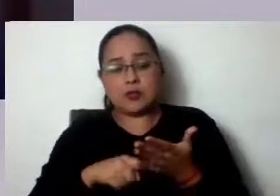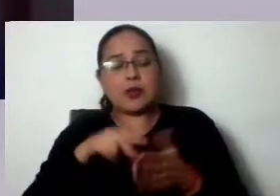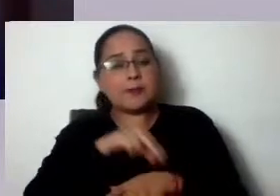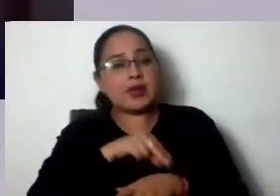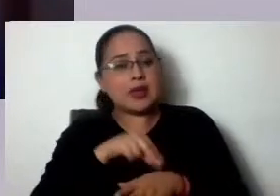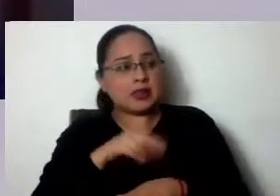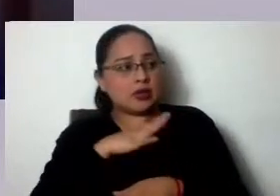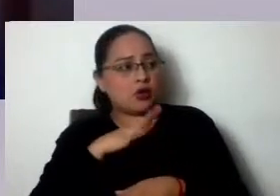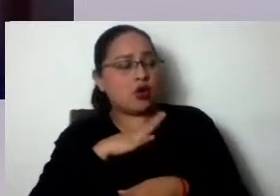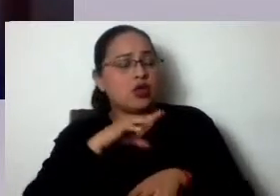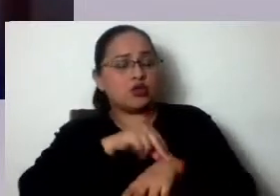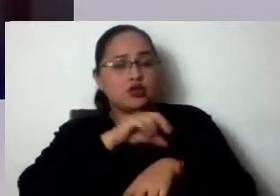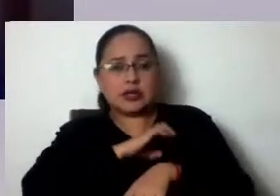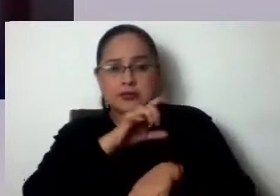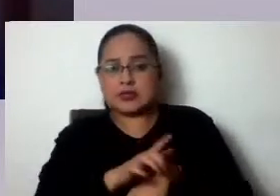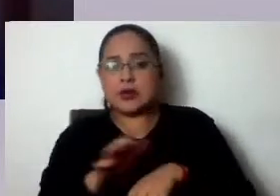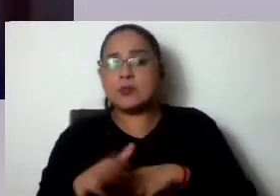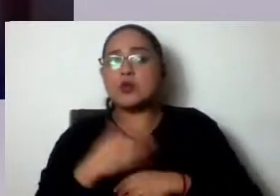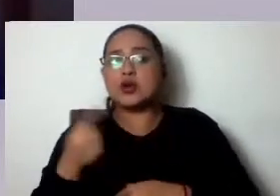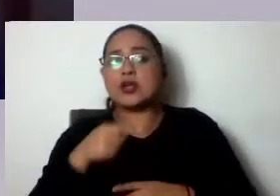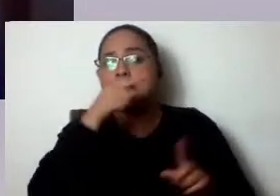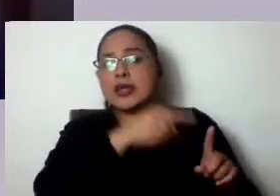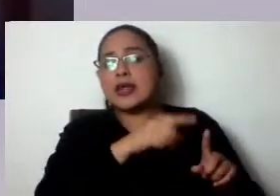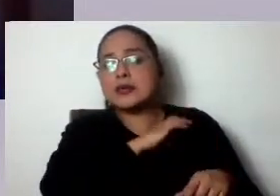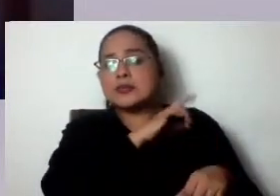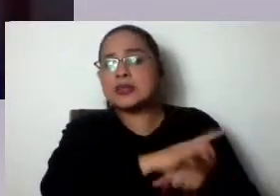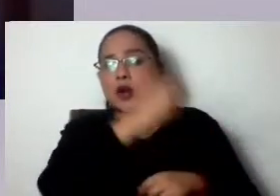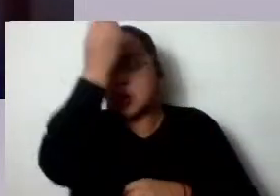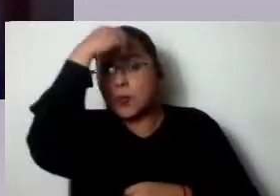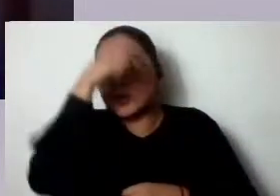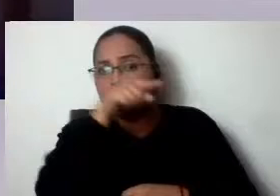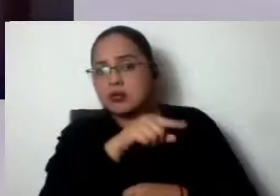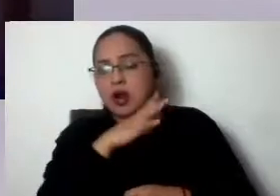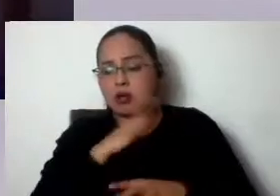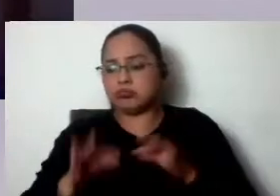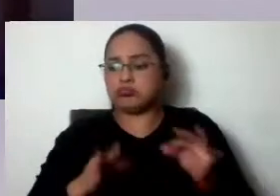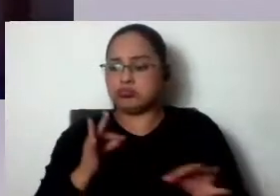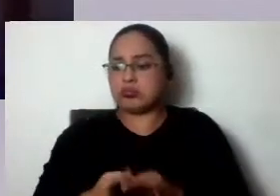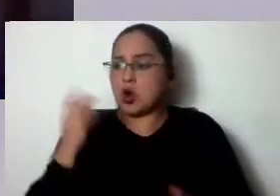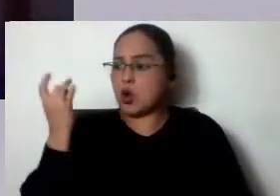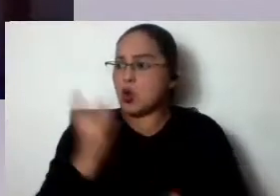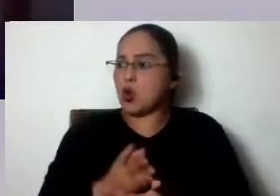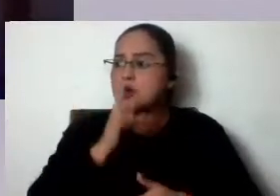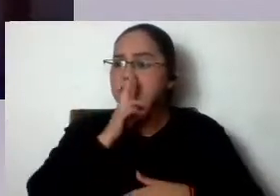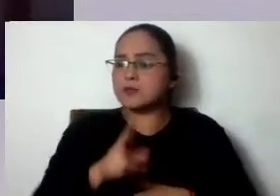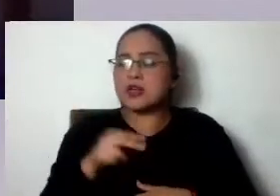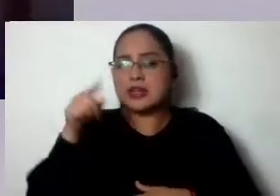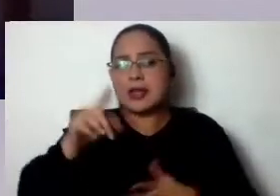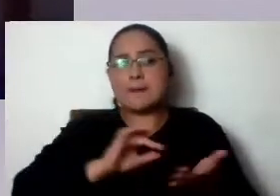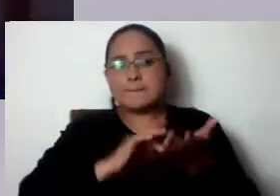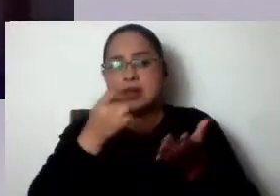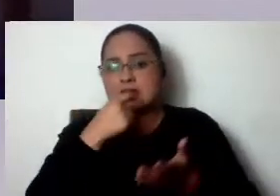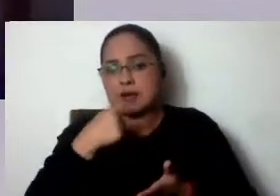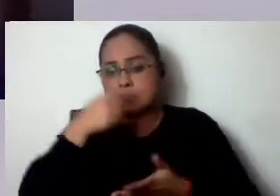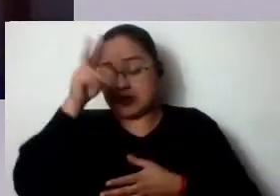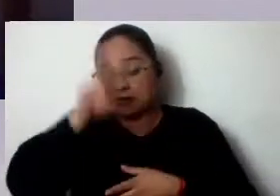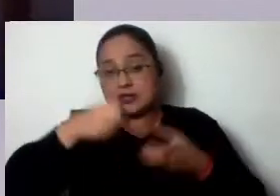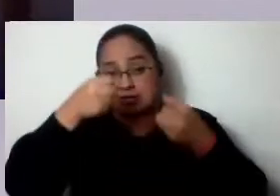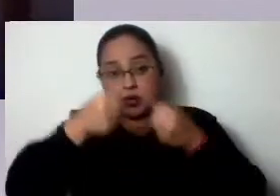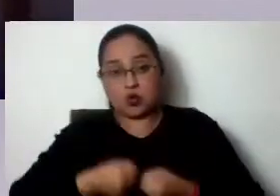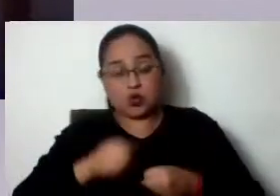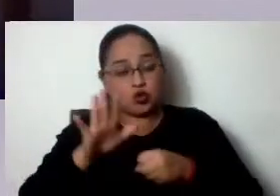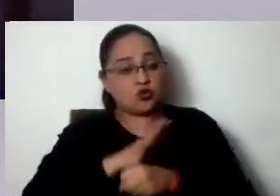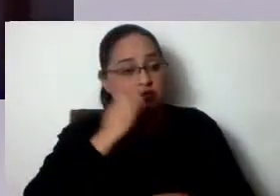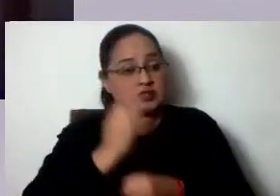especialista pues la opinión del especialista no podía ser concluyente ese fármaco fuera seguro eficaz y